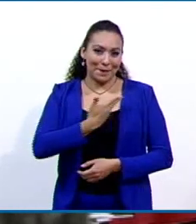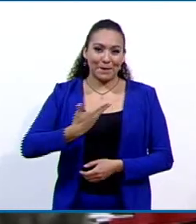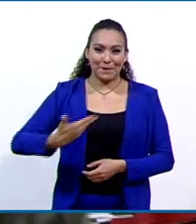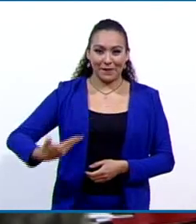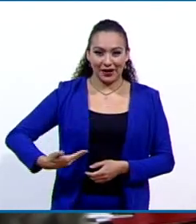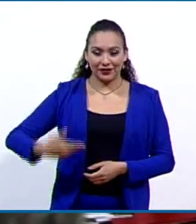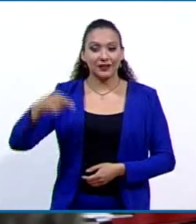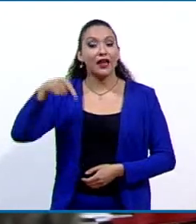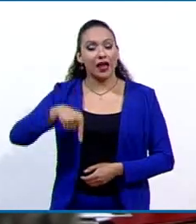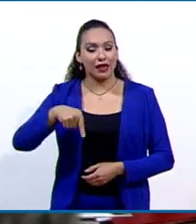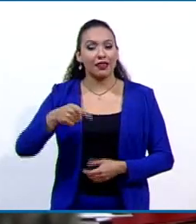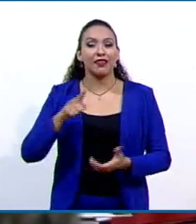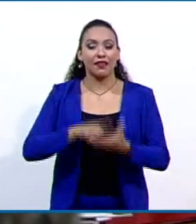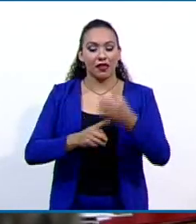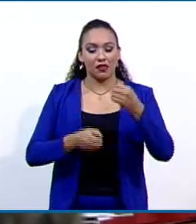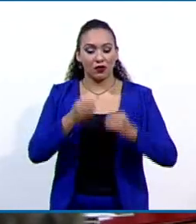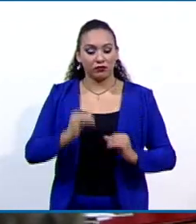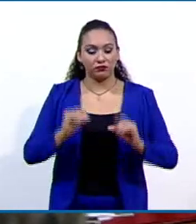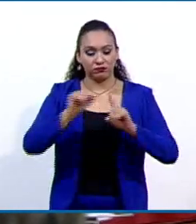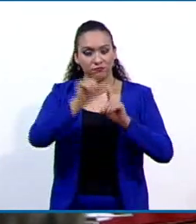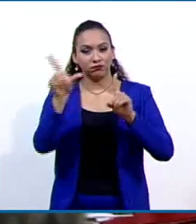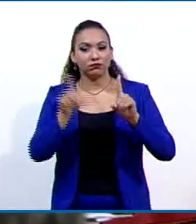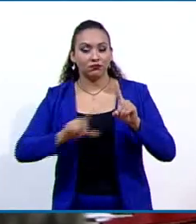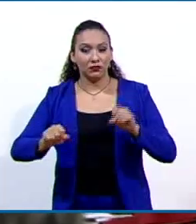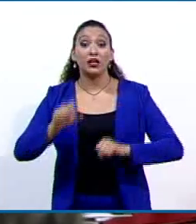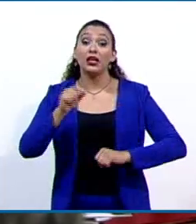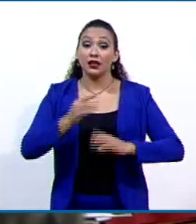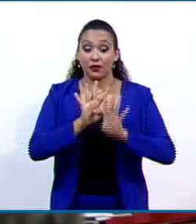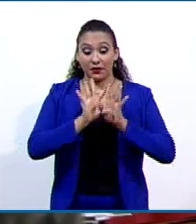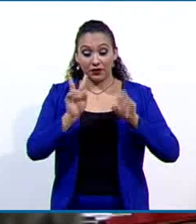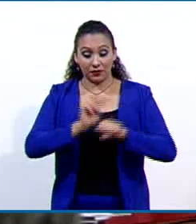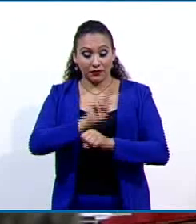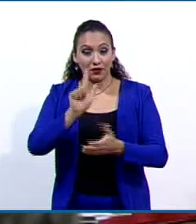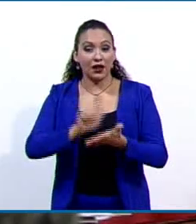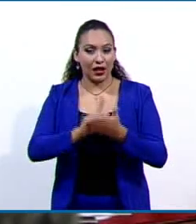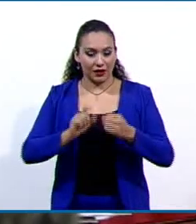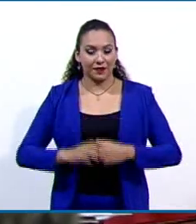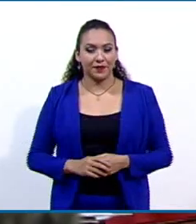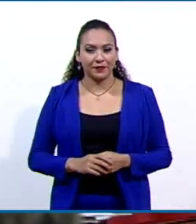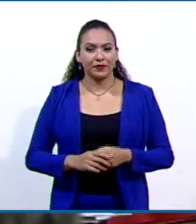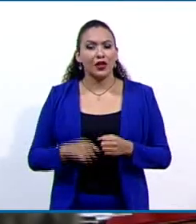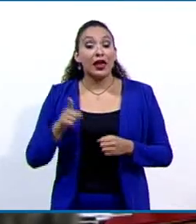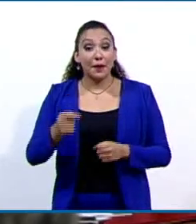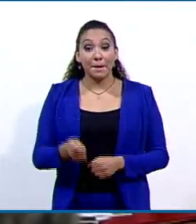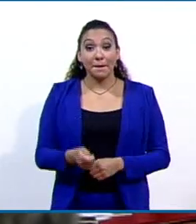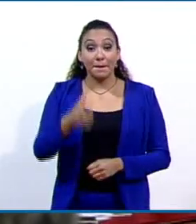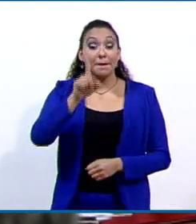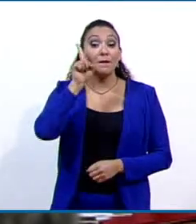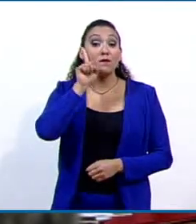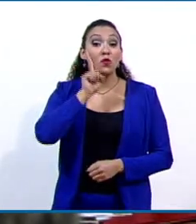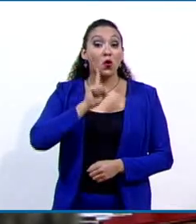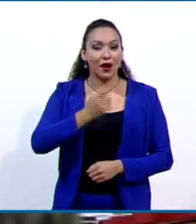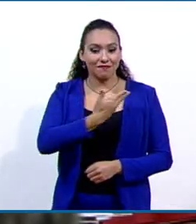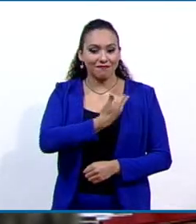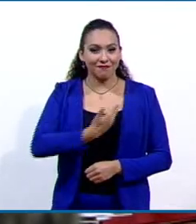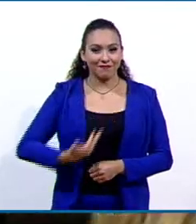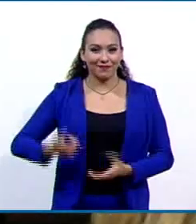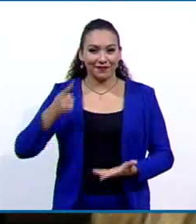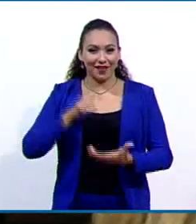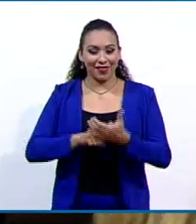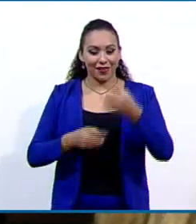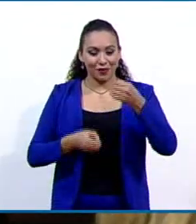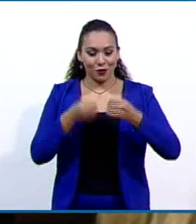de Justicia de la Nación y del Consejo de la Judicatura Federal, convirtiéndose así en la primera mujer en asumir la presidencia del